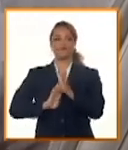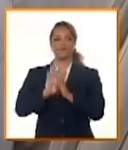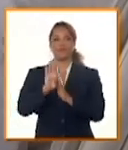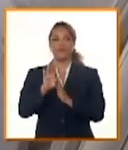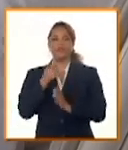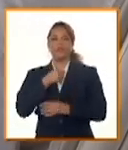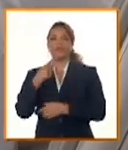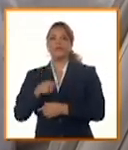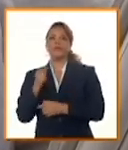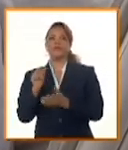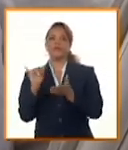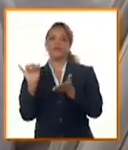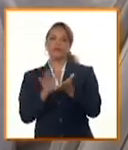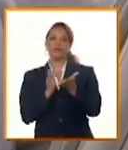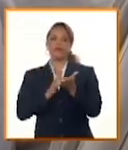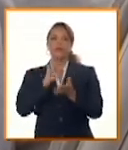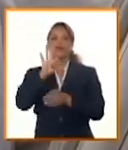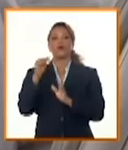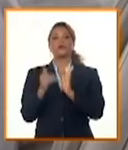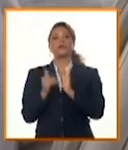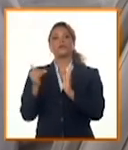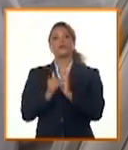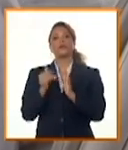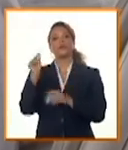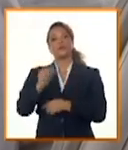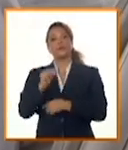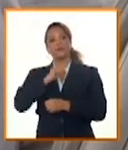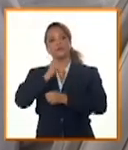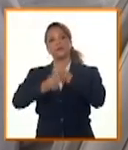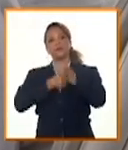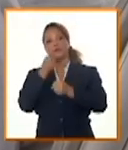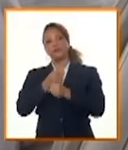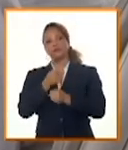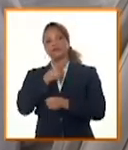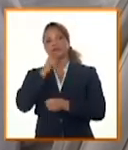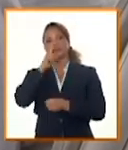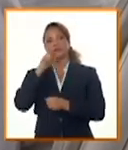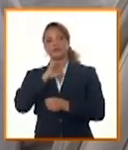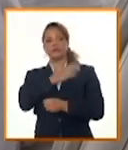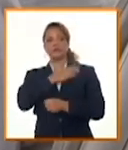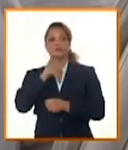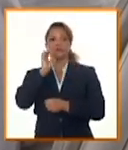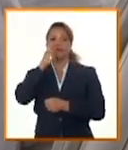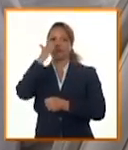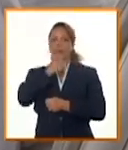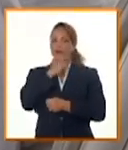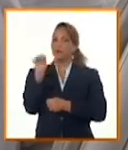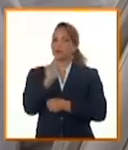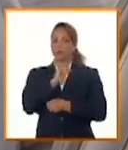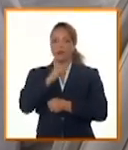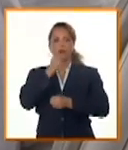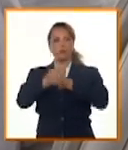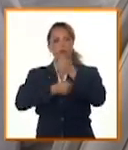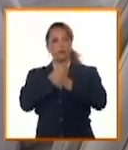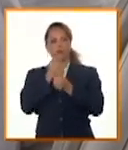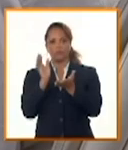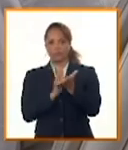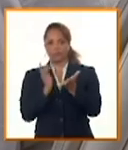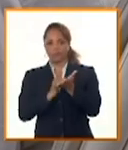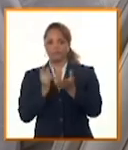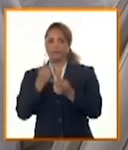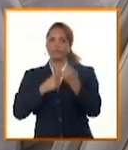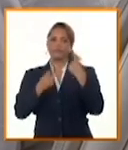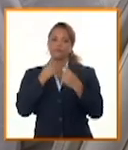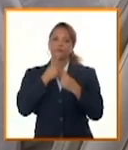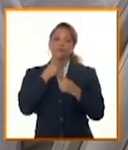el caso de transfer más de cuatro millones de de personas en zona está creciendo también pero eso es también un reto para para ellos imagino que